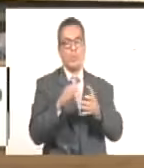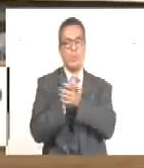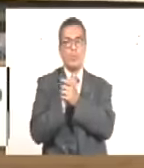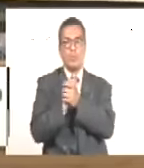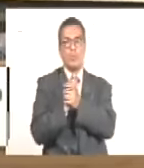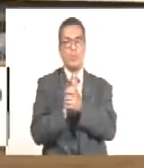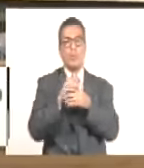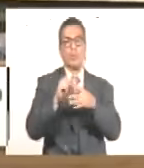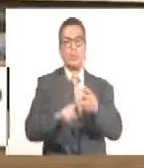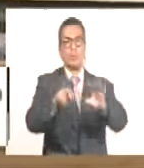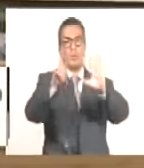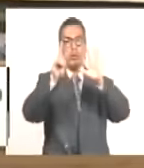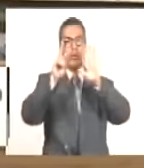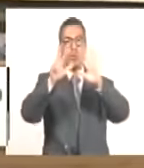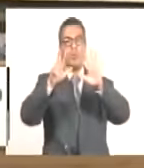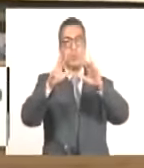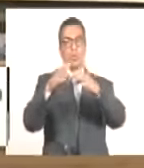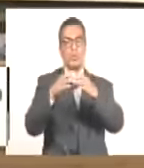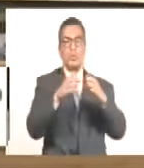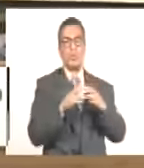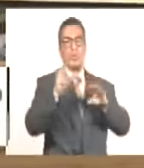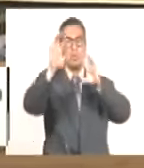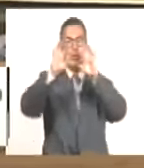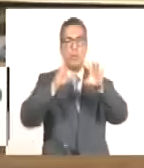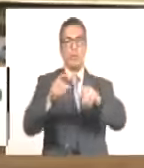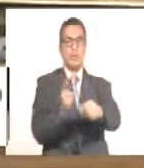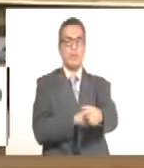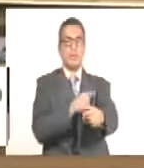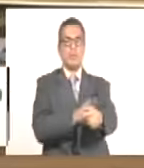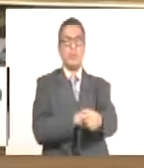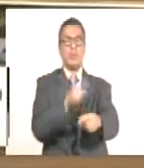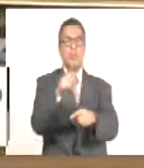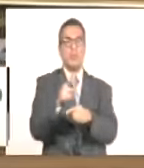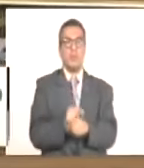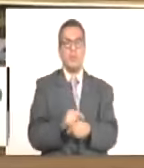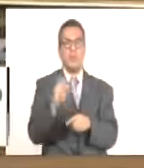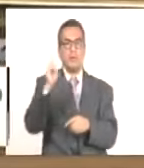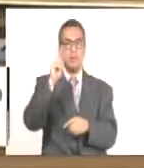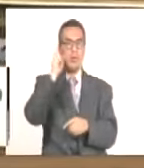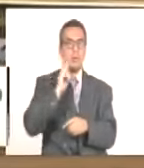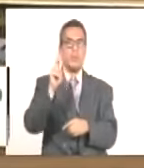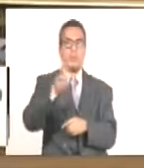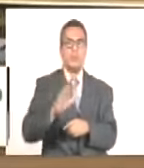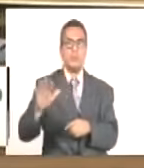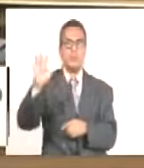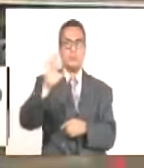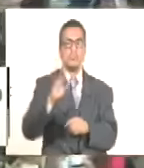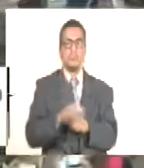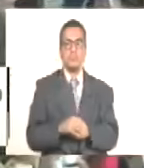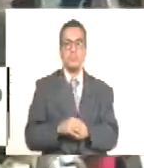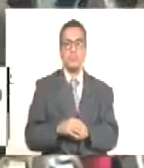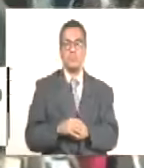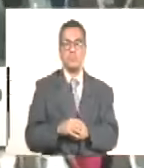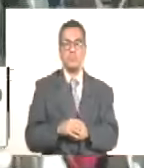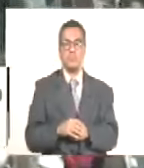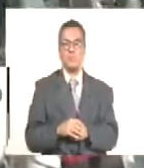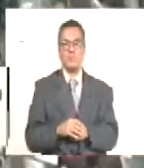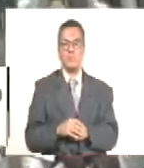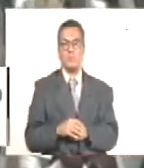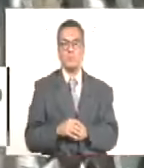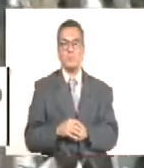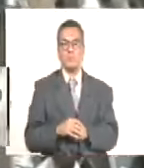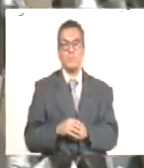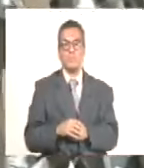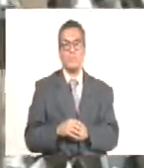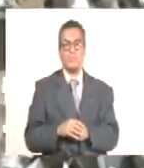amistad con 8 parlamentos de 8 países hermanos de la República Bolivariana de Venezuela. El